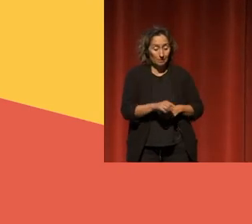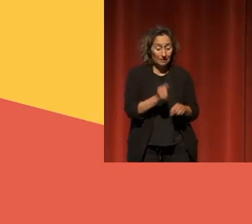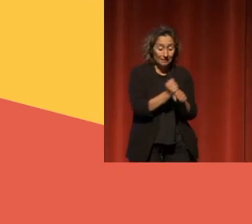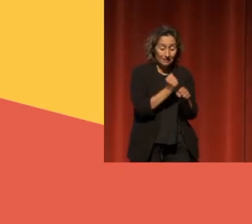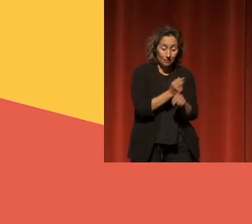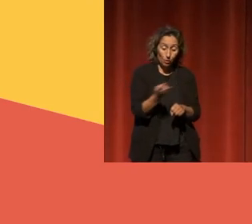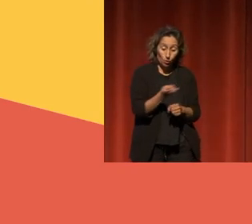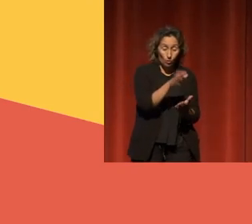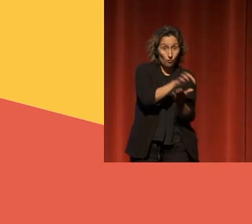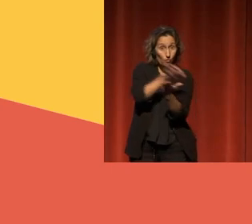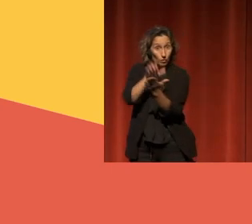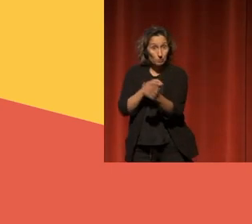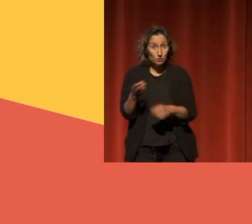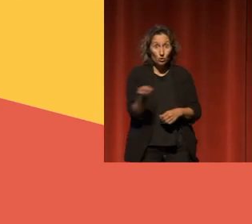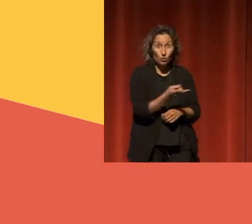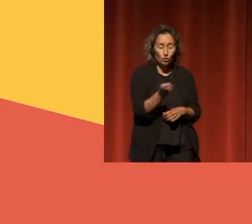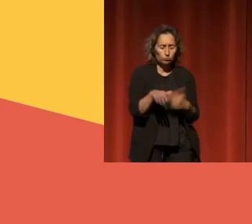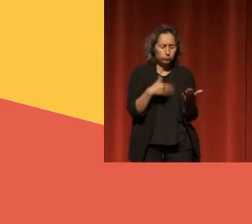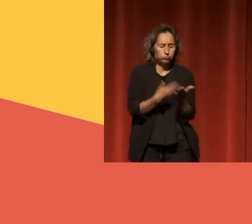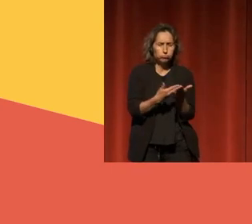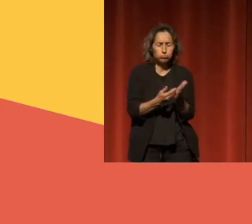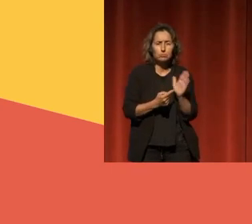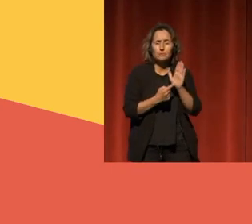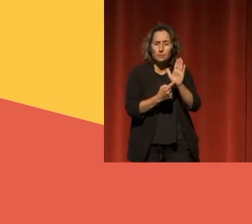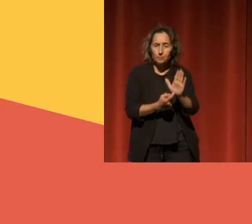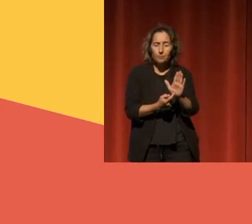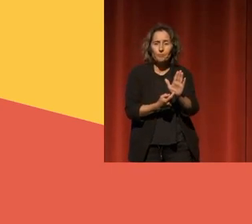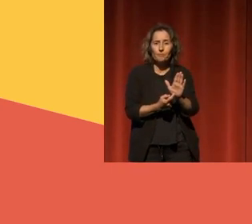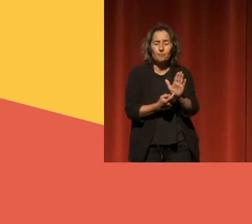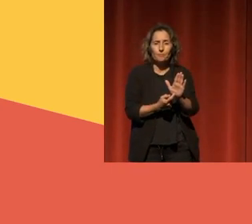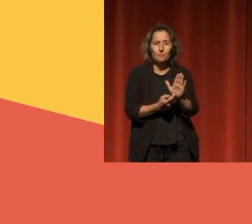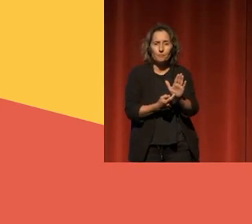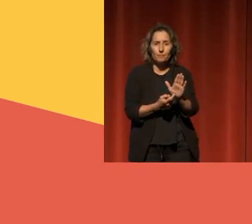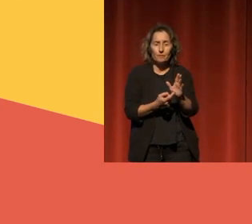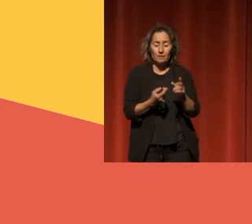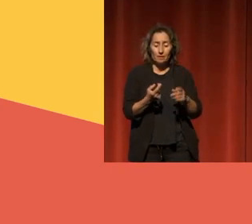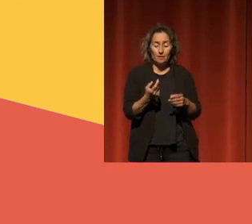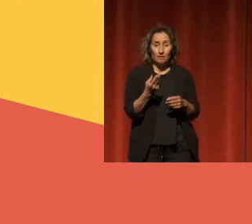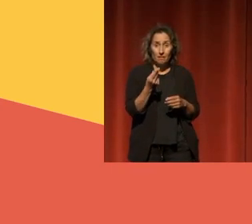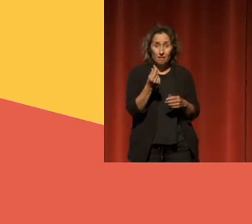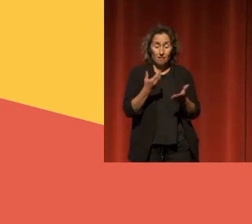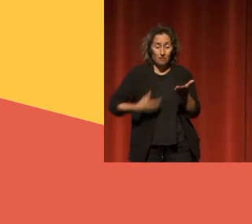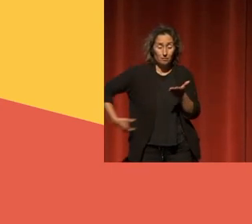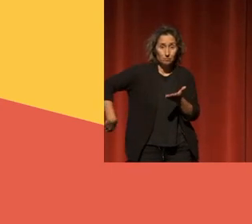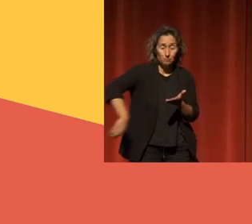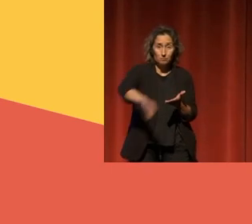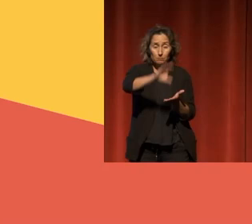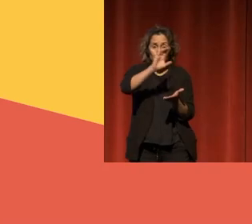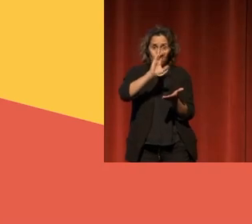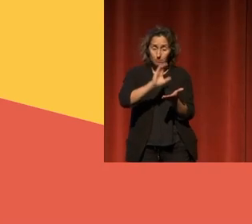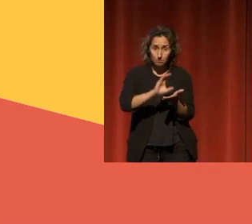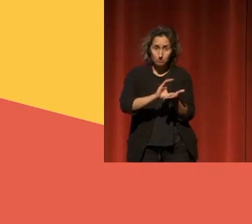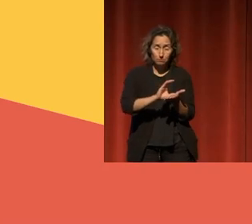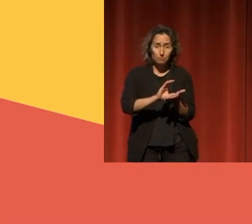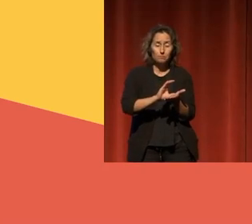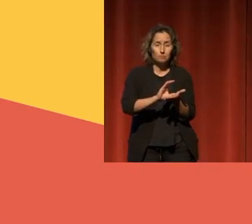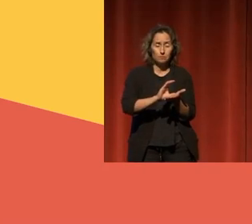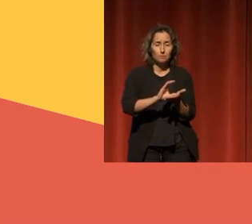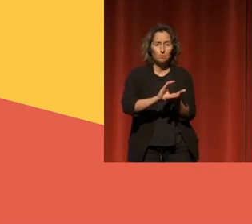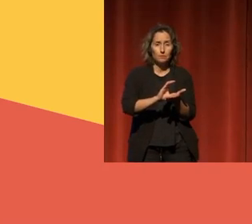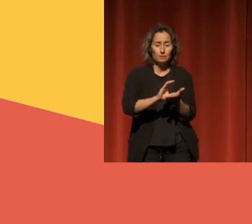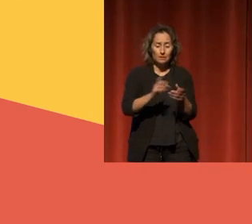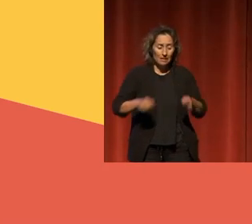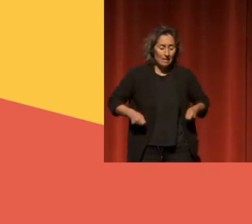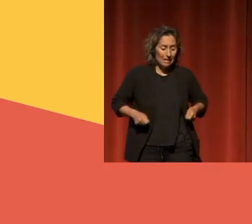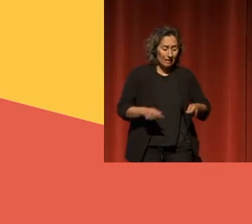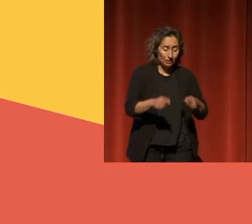en ambos informes se constata que el retorno de la inversión en las bibliotecas públicas siempre era superior al